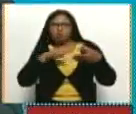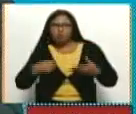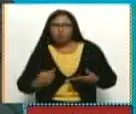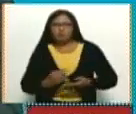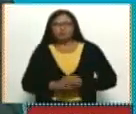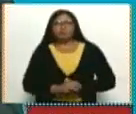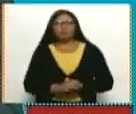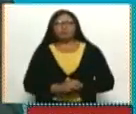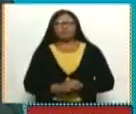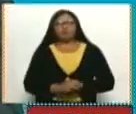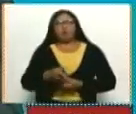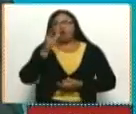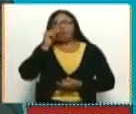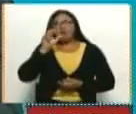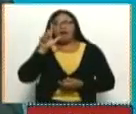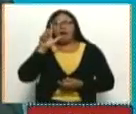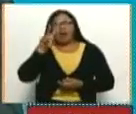Álvaro Leiva.